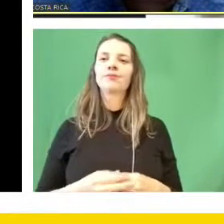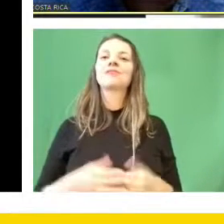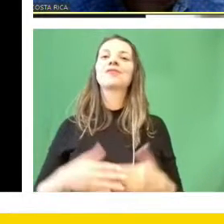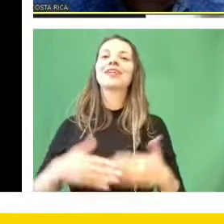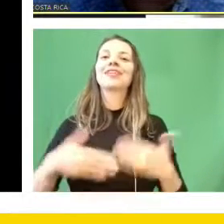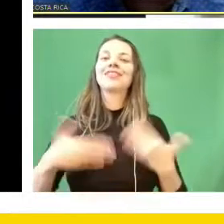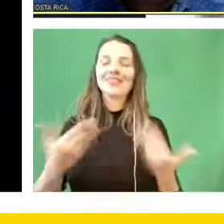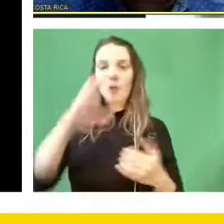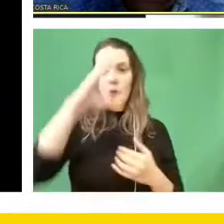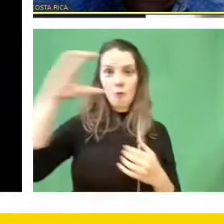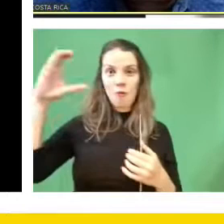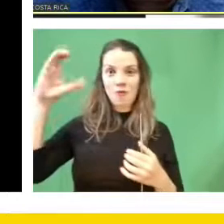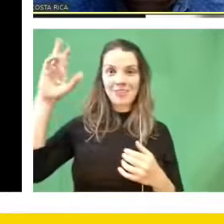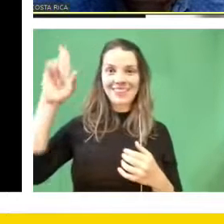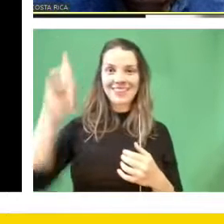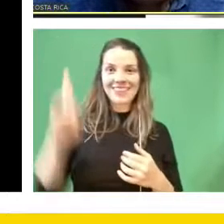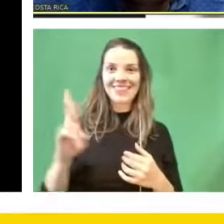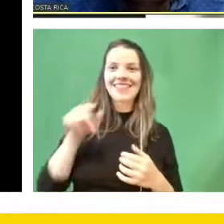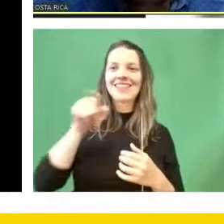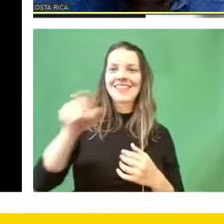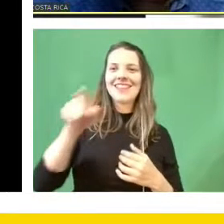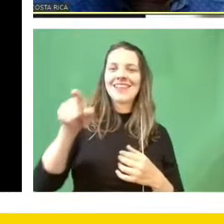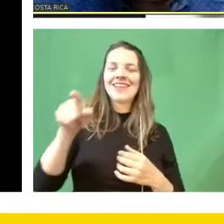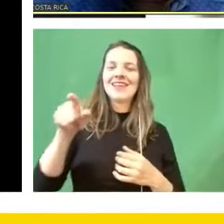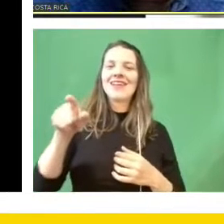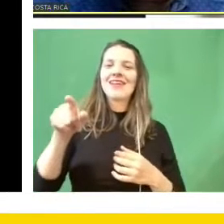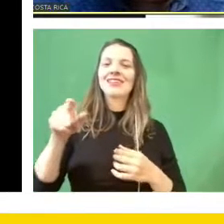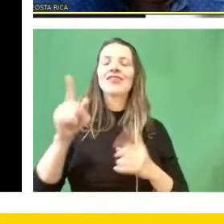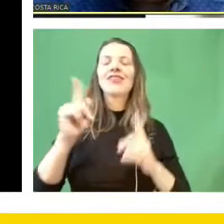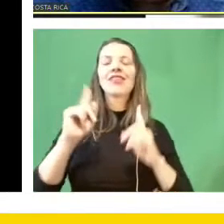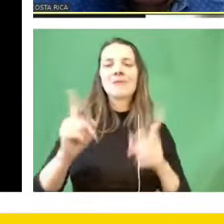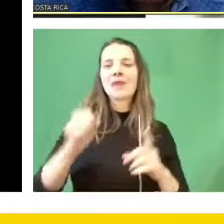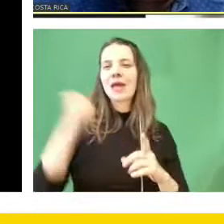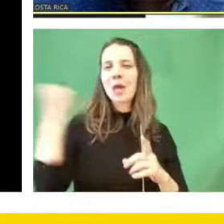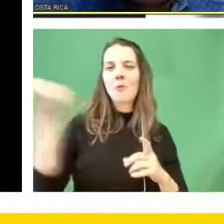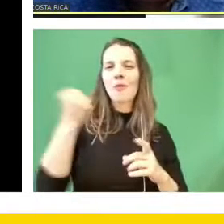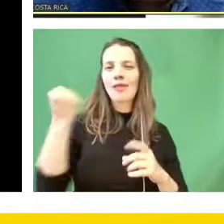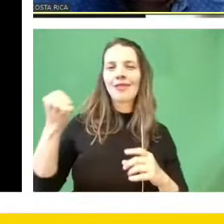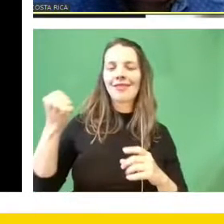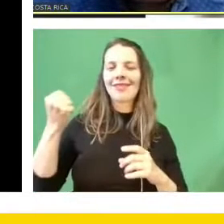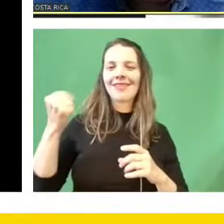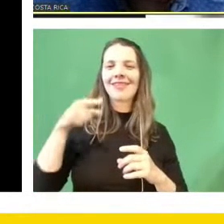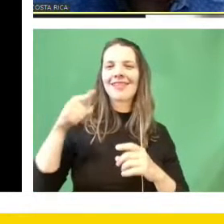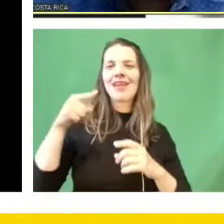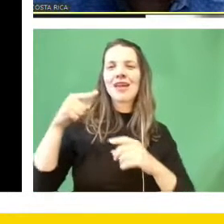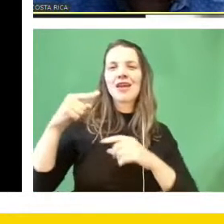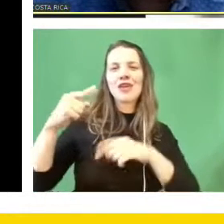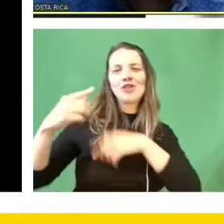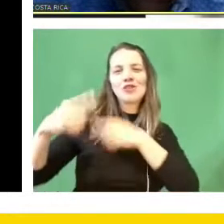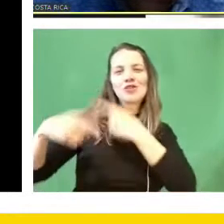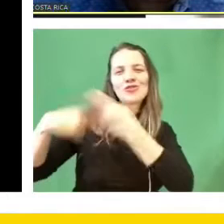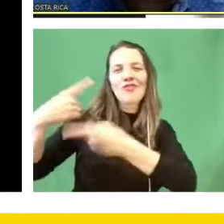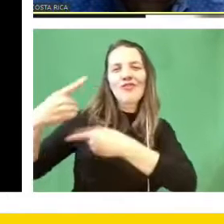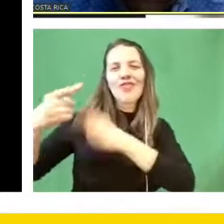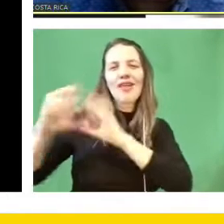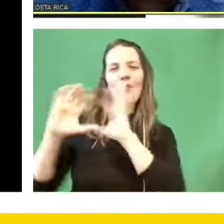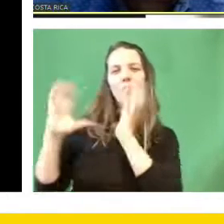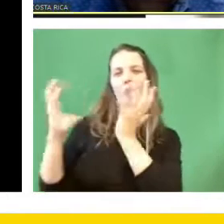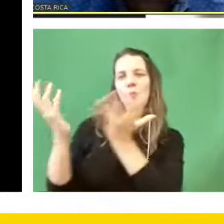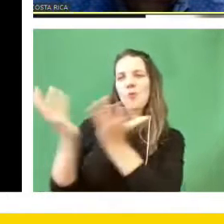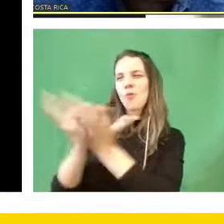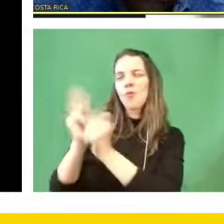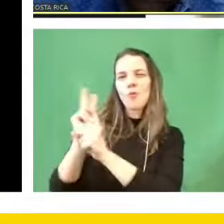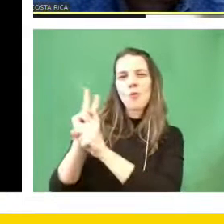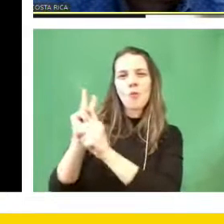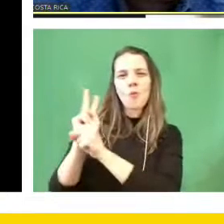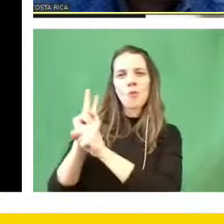Donatapa, que es un proyecto de sostenibilidad ecológica y que nos lleva de esa sostenibilidad a la accesibilidad universal. Pero me gustaría tal vez que Nati nos cuente un poquito el